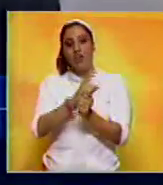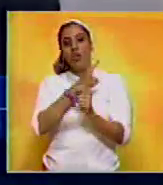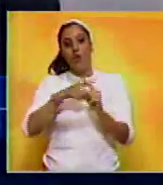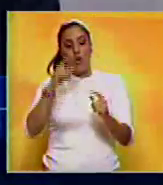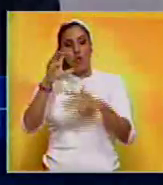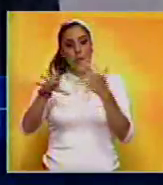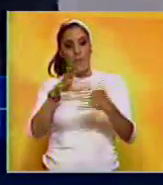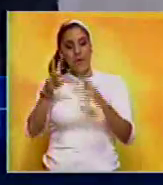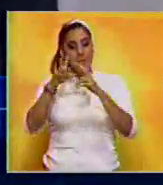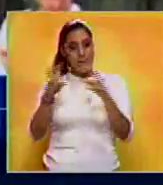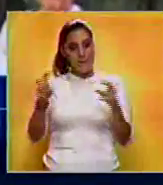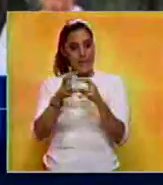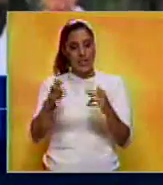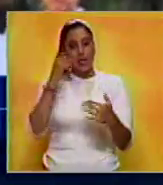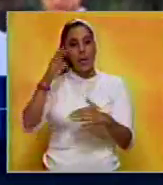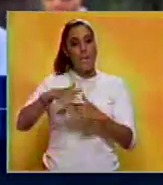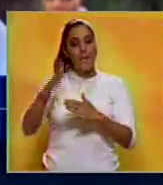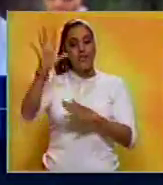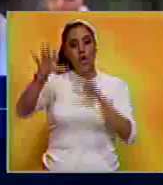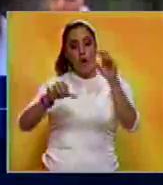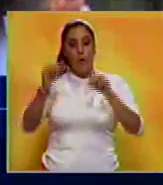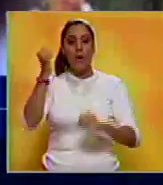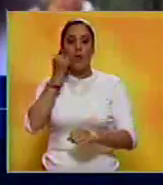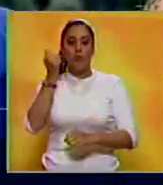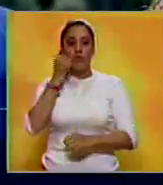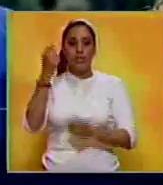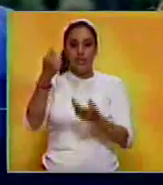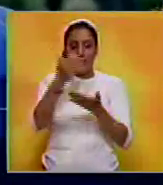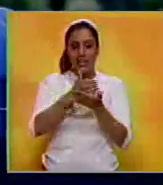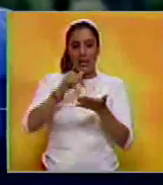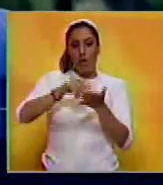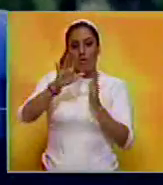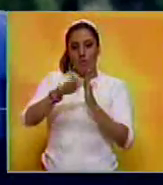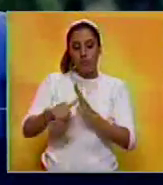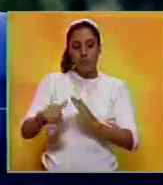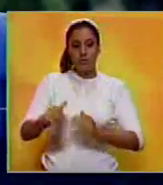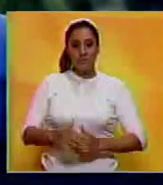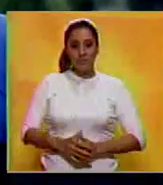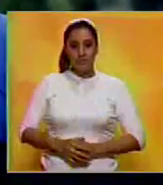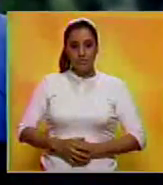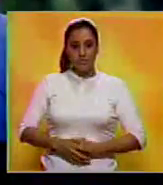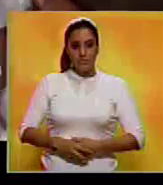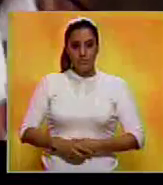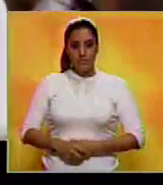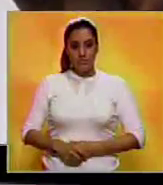El caso investiga a Toledo por compras inmobiliarias con dinero de presunta corrupción.